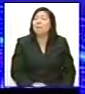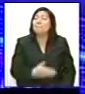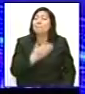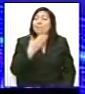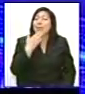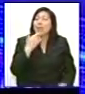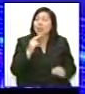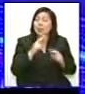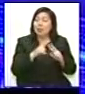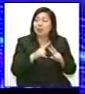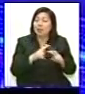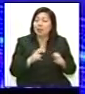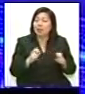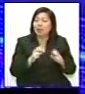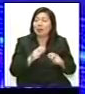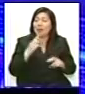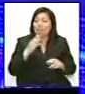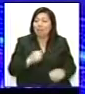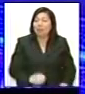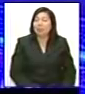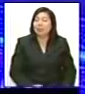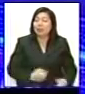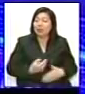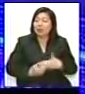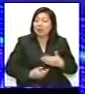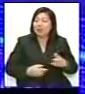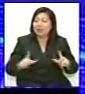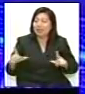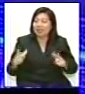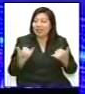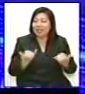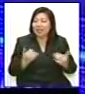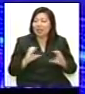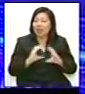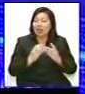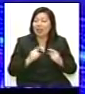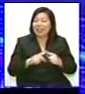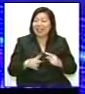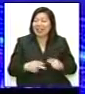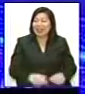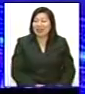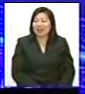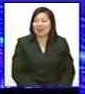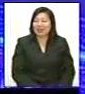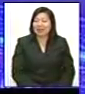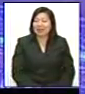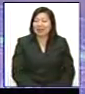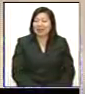la investigación policial. Continúen con la programación de Congreso Televisión.